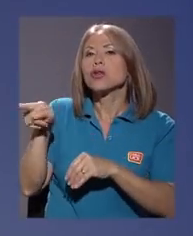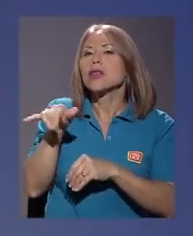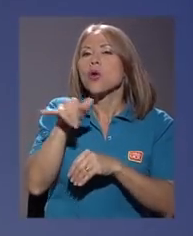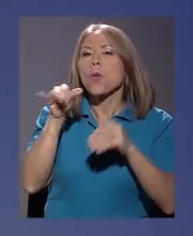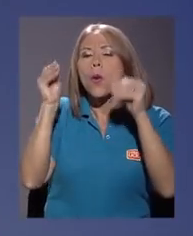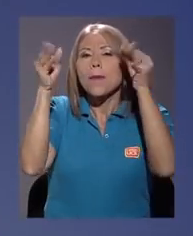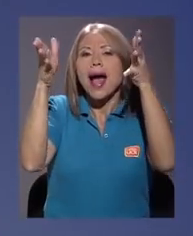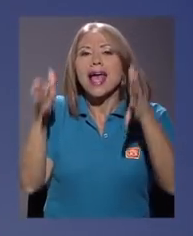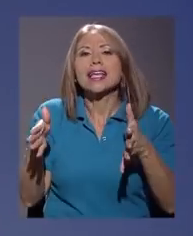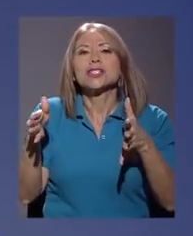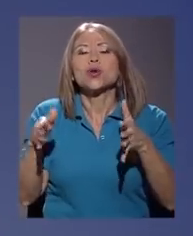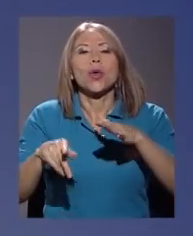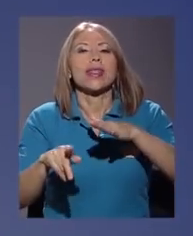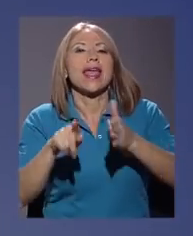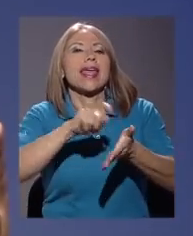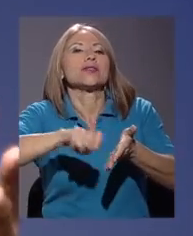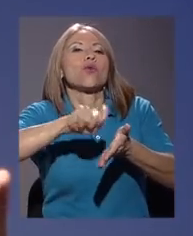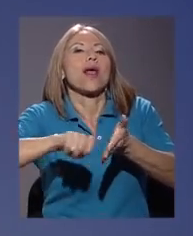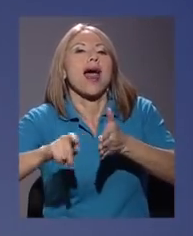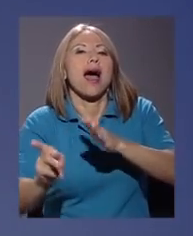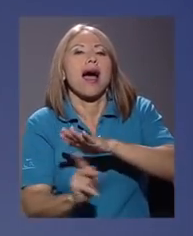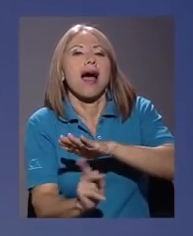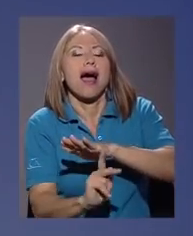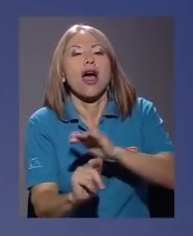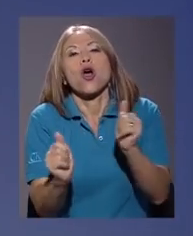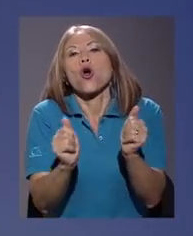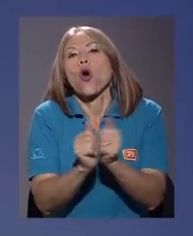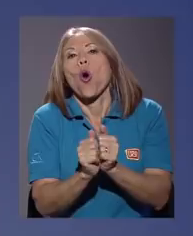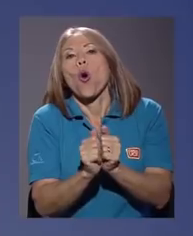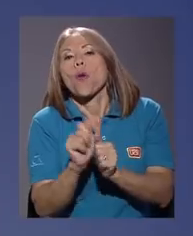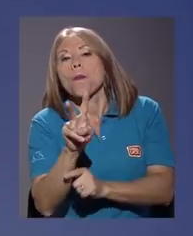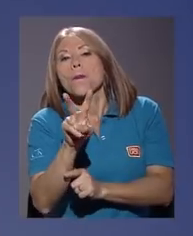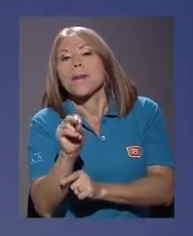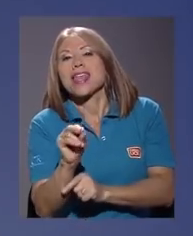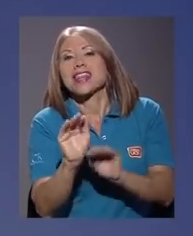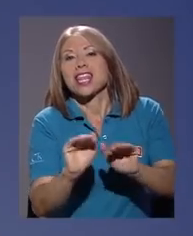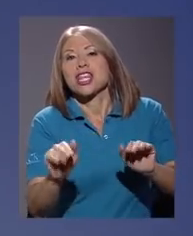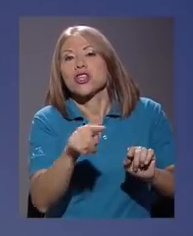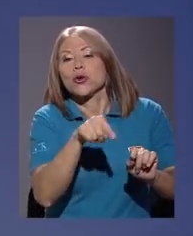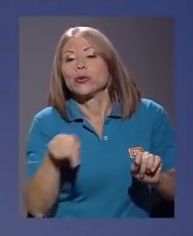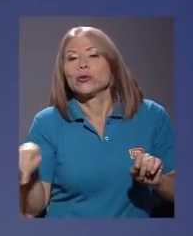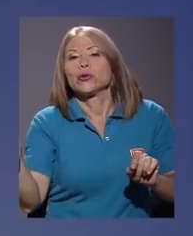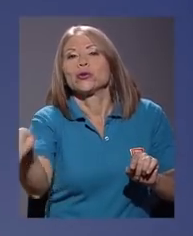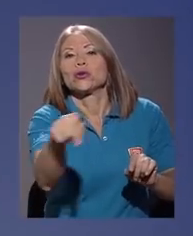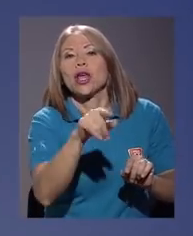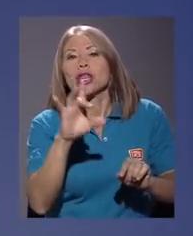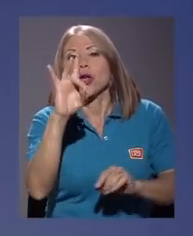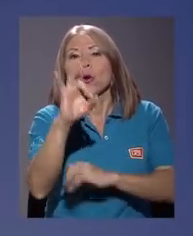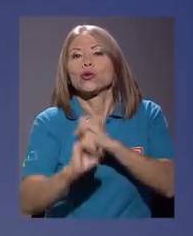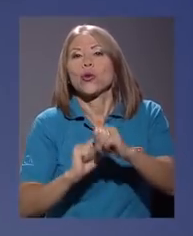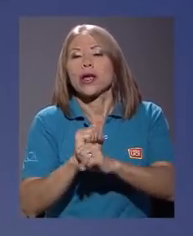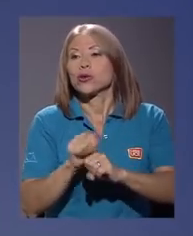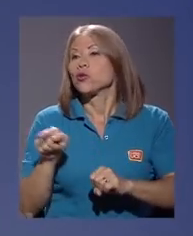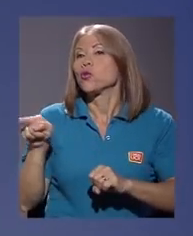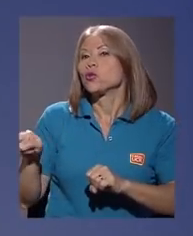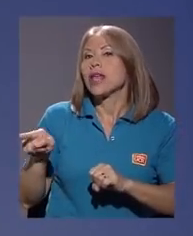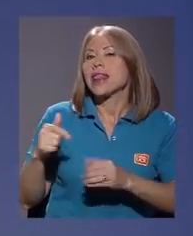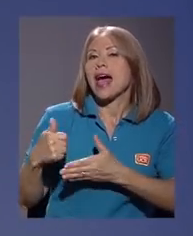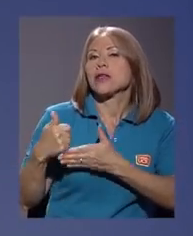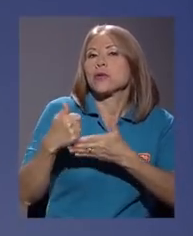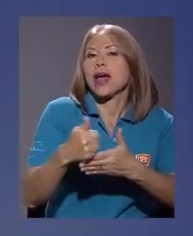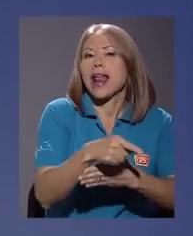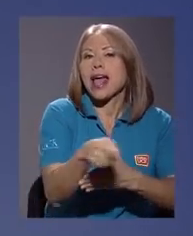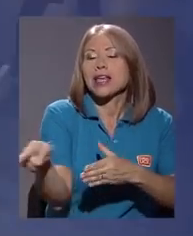vos mediando una clase con 20 niños de 8 años y te tocara ayudarles a aprender matemática qué